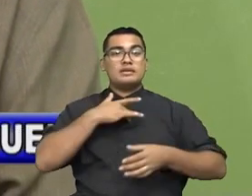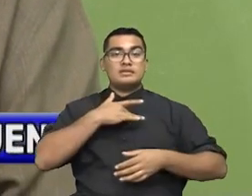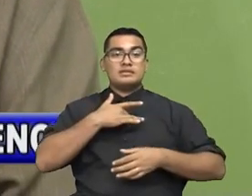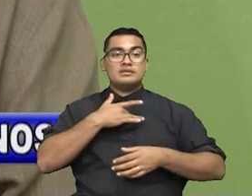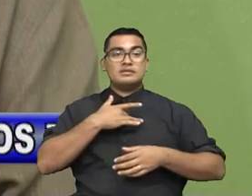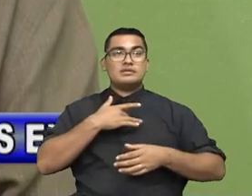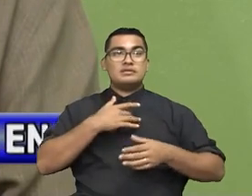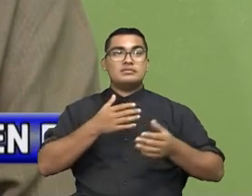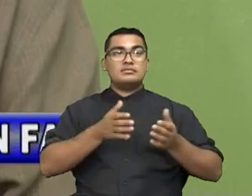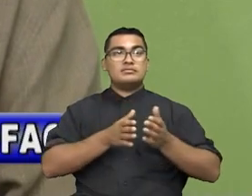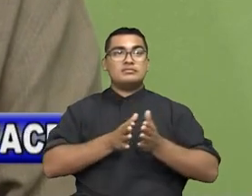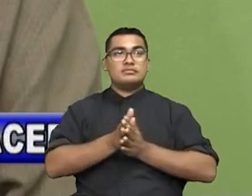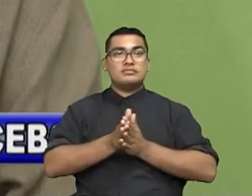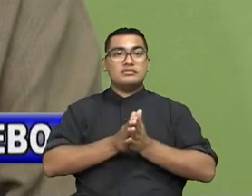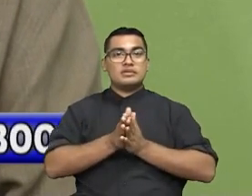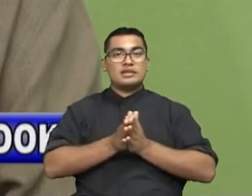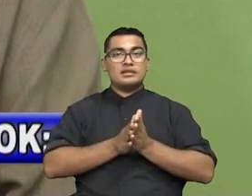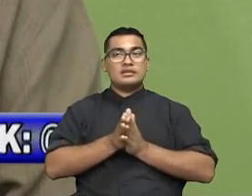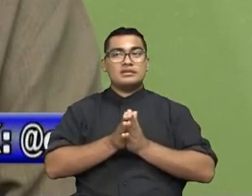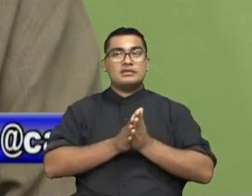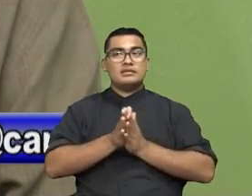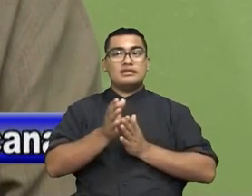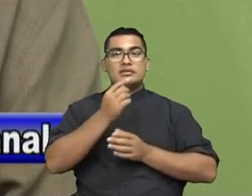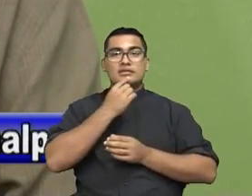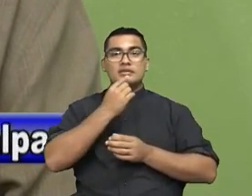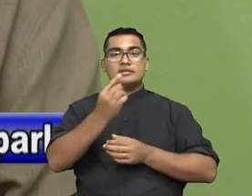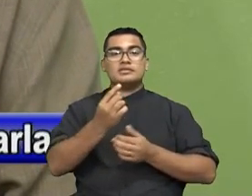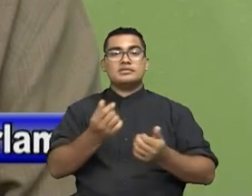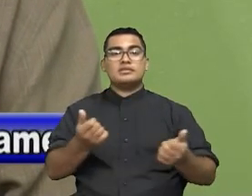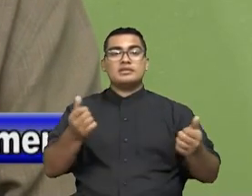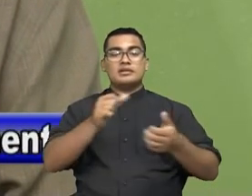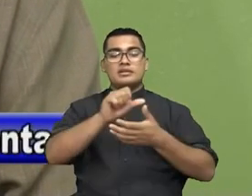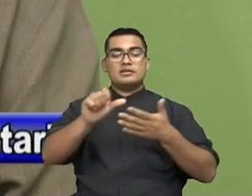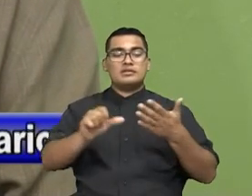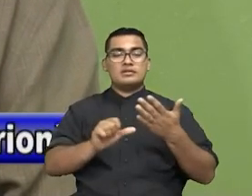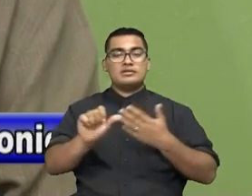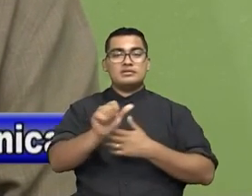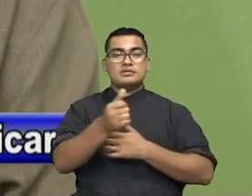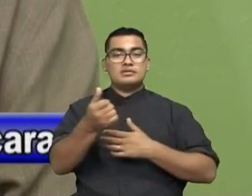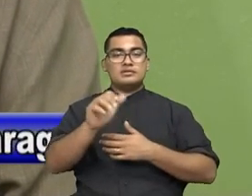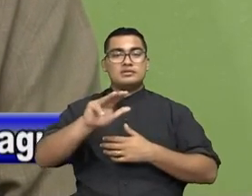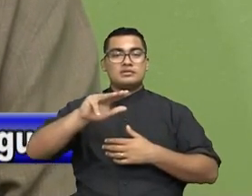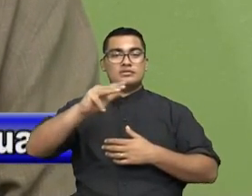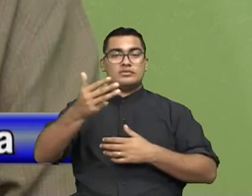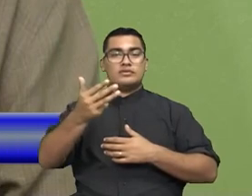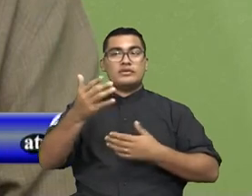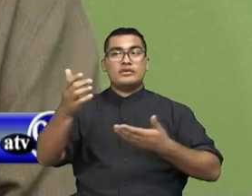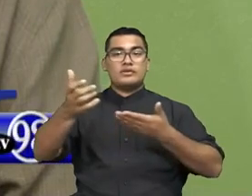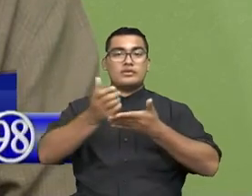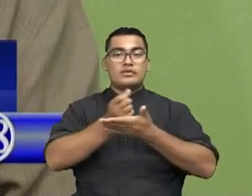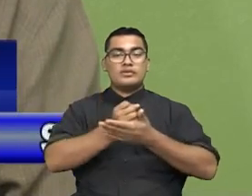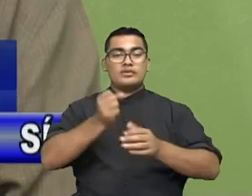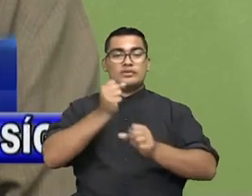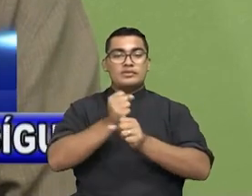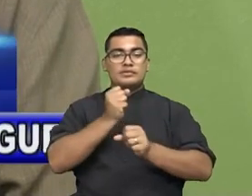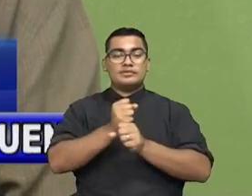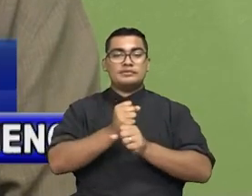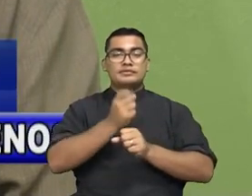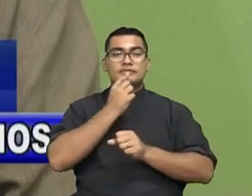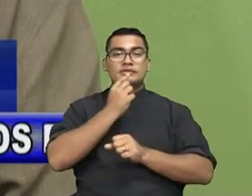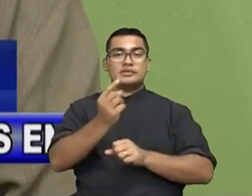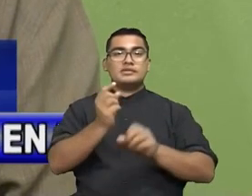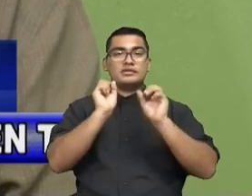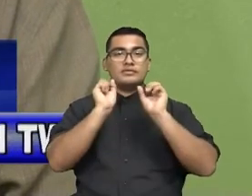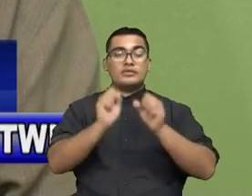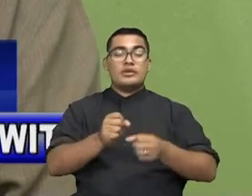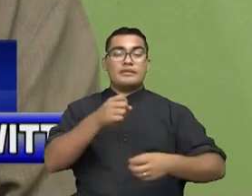que satisfacen, de conformidad al artículo 69 del Código del Trabajo, y que puedan afectar